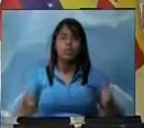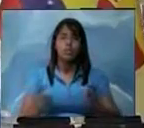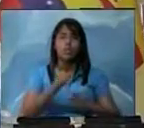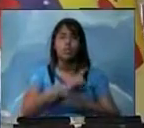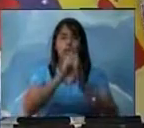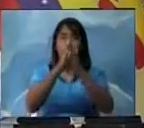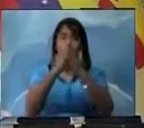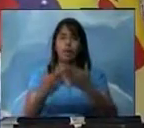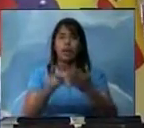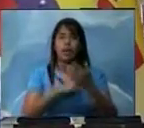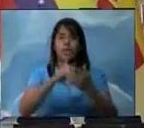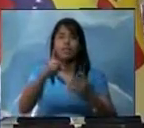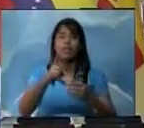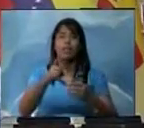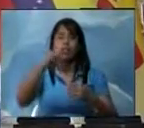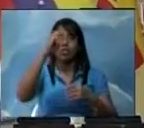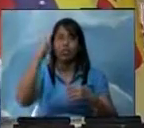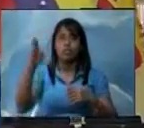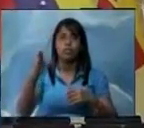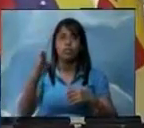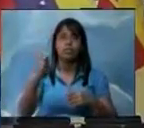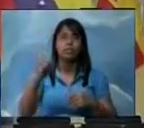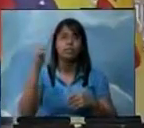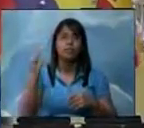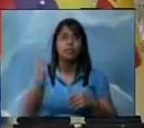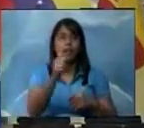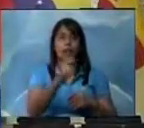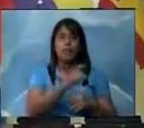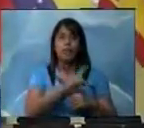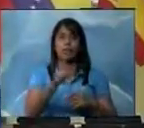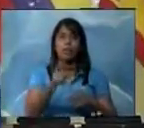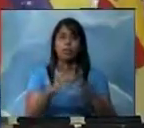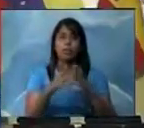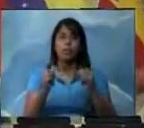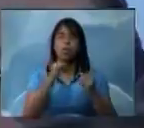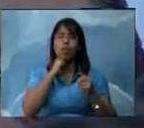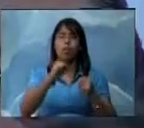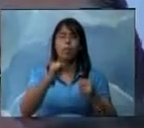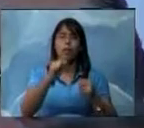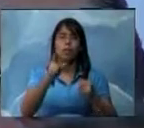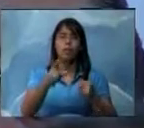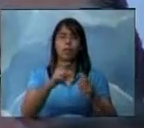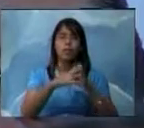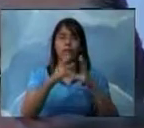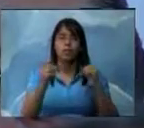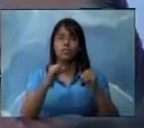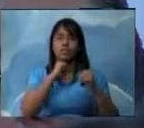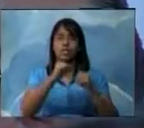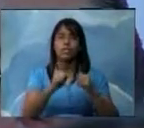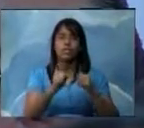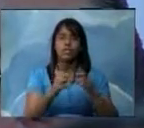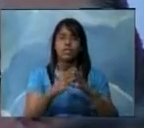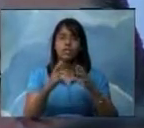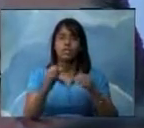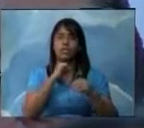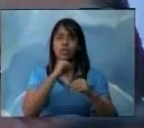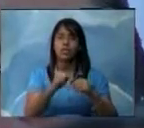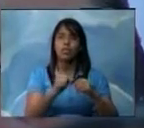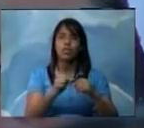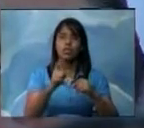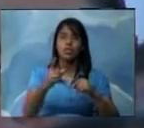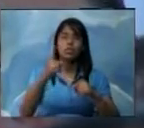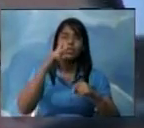la palabra del Creador. Y cada vez que ellos se alejaban de la palabra de Dios, venían